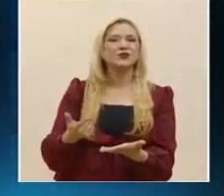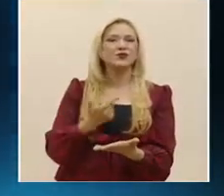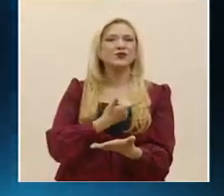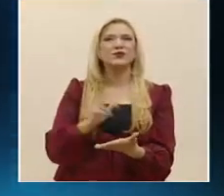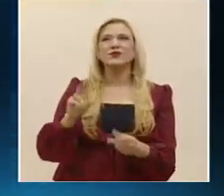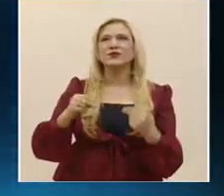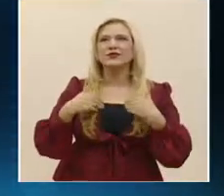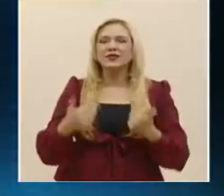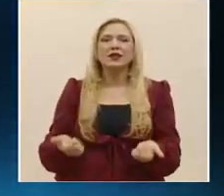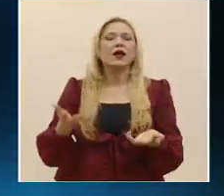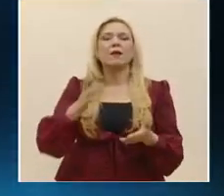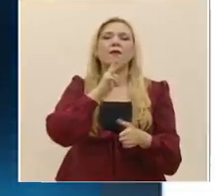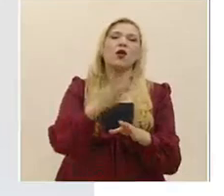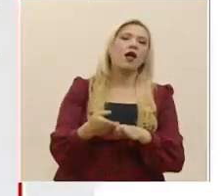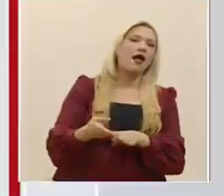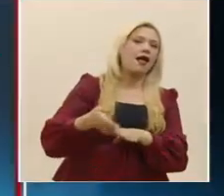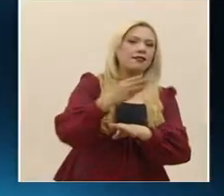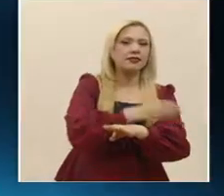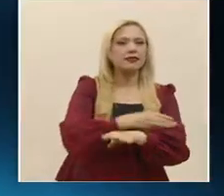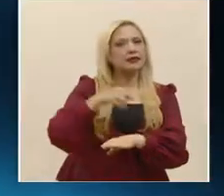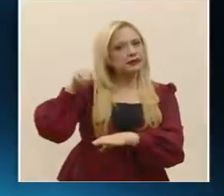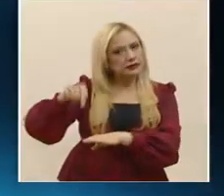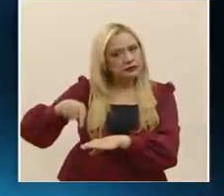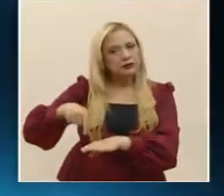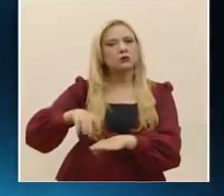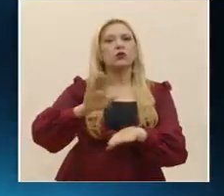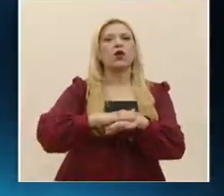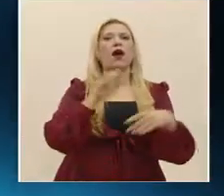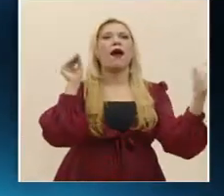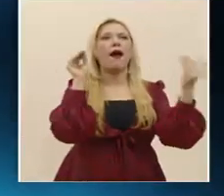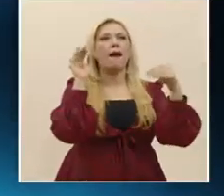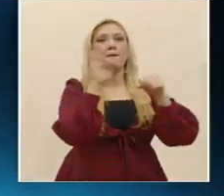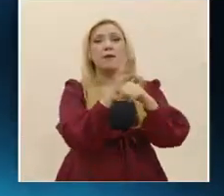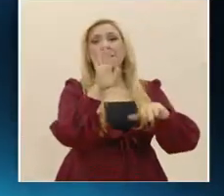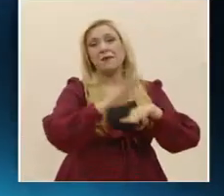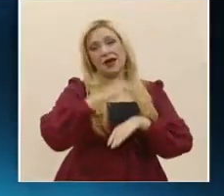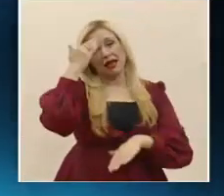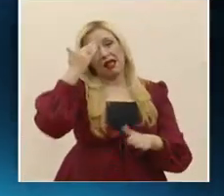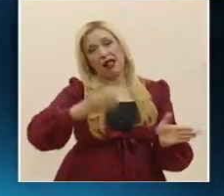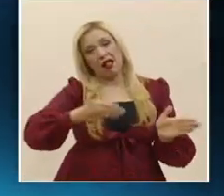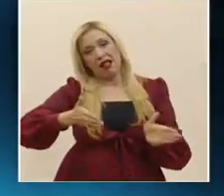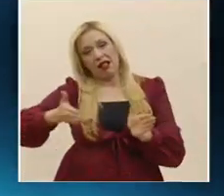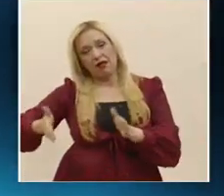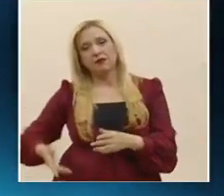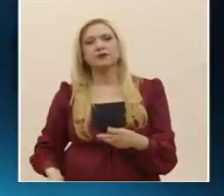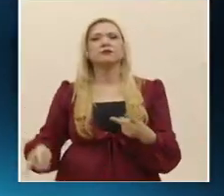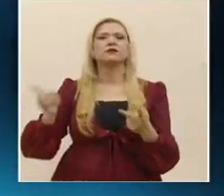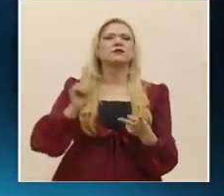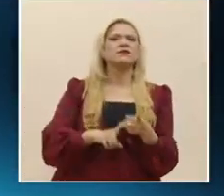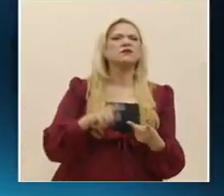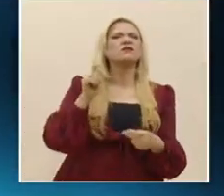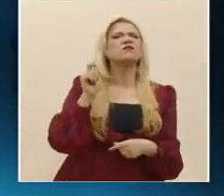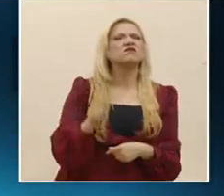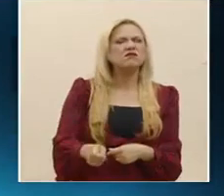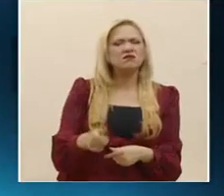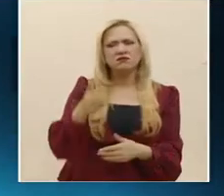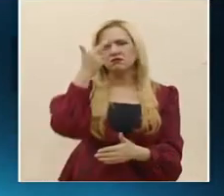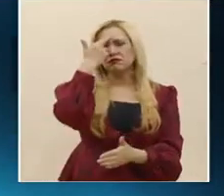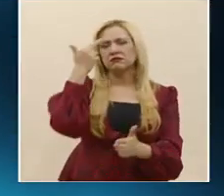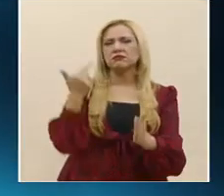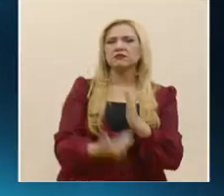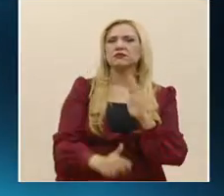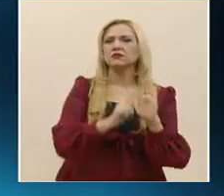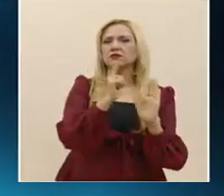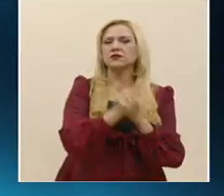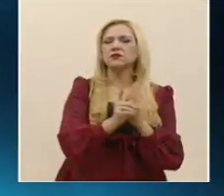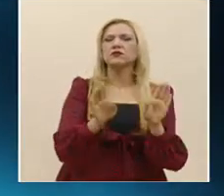interponer el juicio de amparo indirecto. Suspensión condicional del proceso, el delito por el que se dictó el auto de